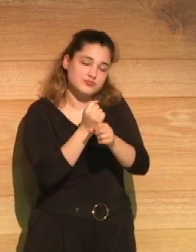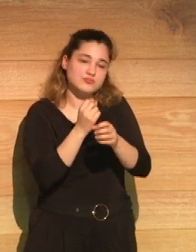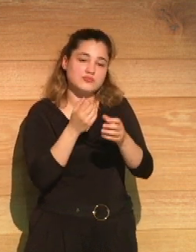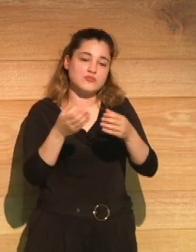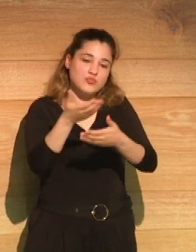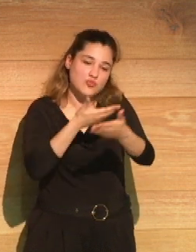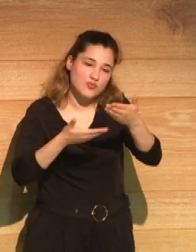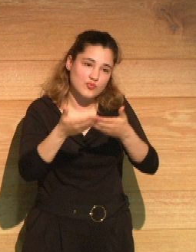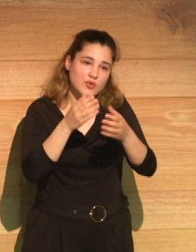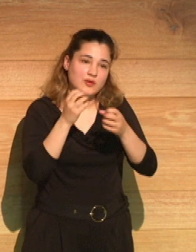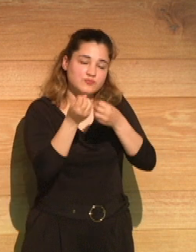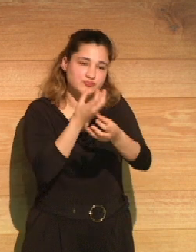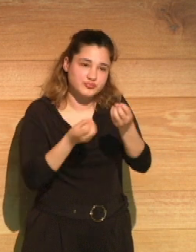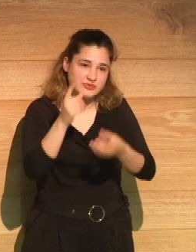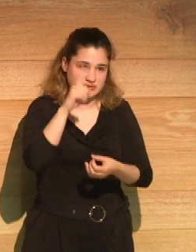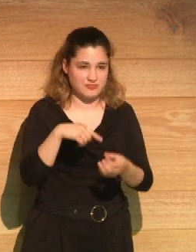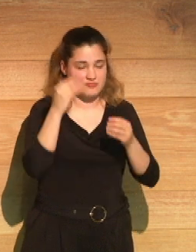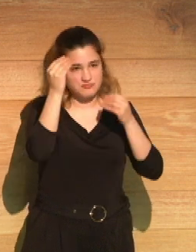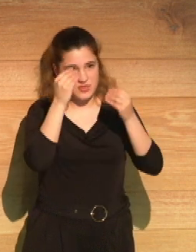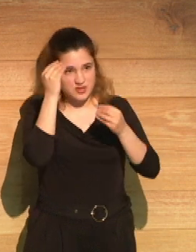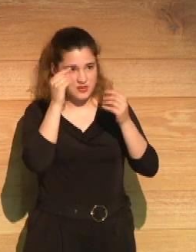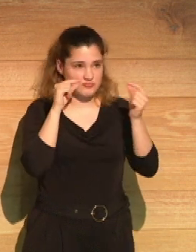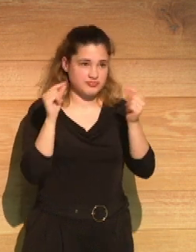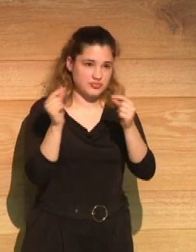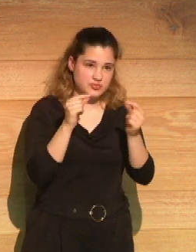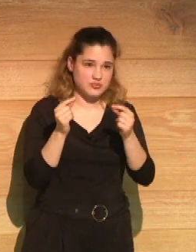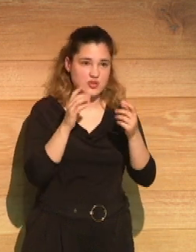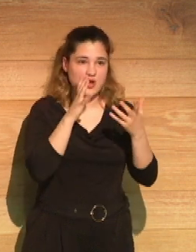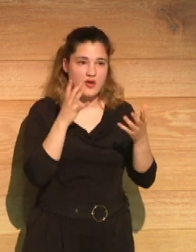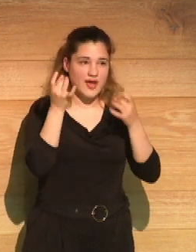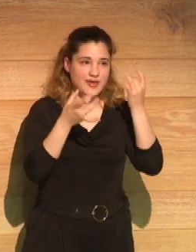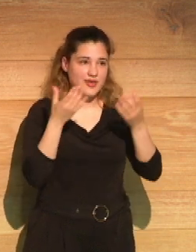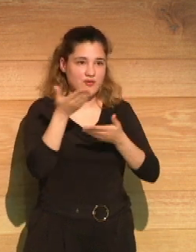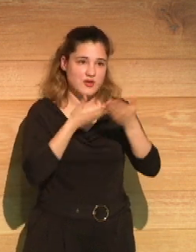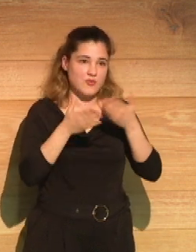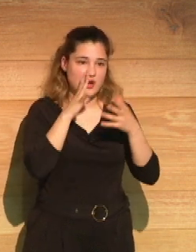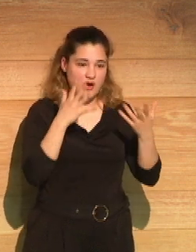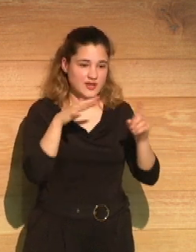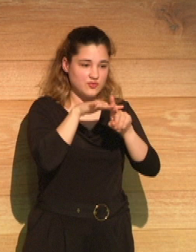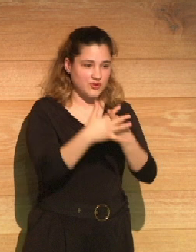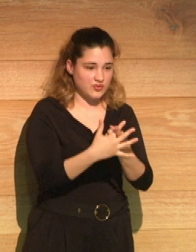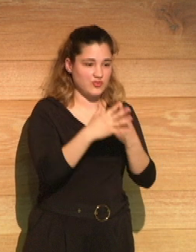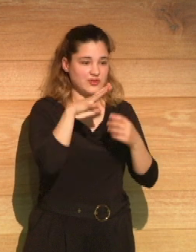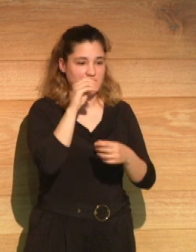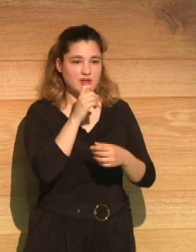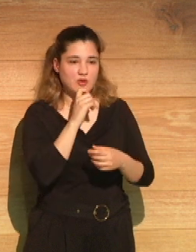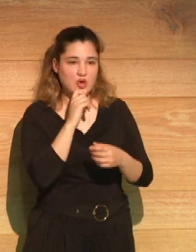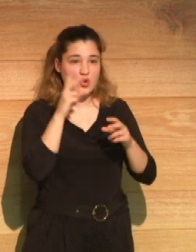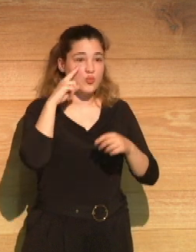discutan, que tengan la oportunidad de intercambiar ideas sobre cómo podemos entender este momento histórico, cómo pueden los